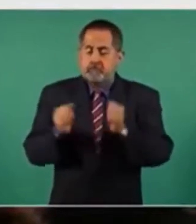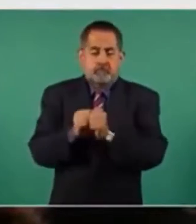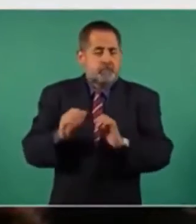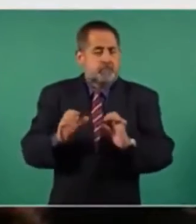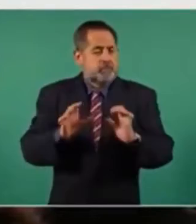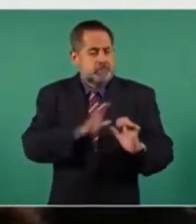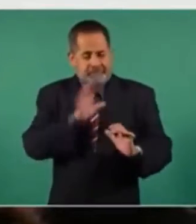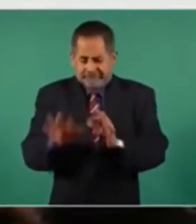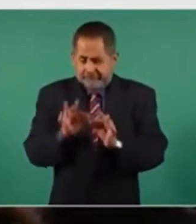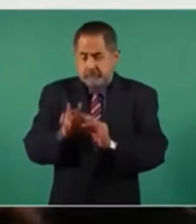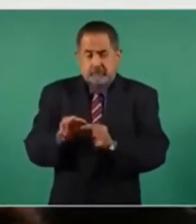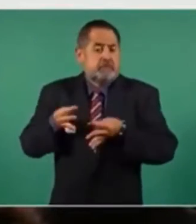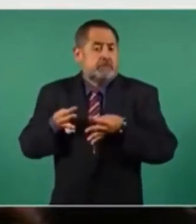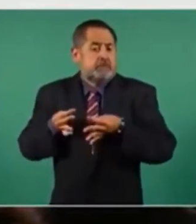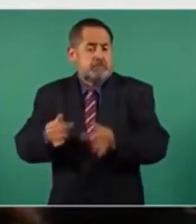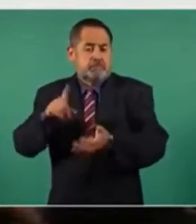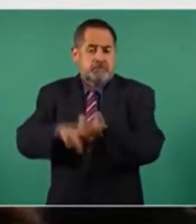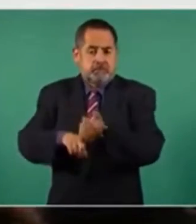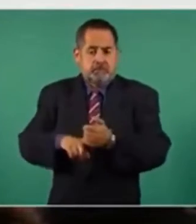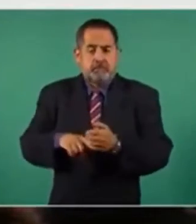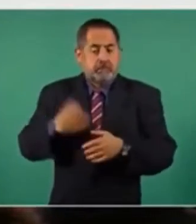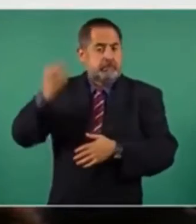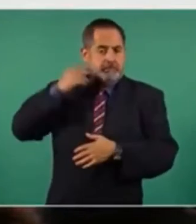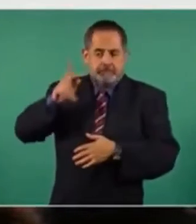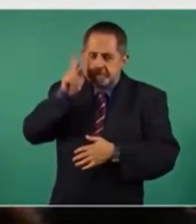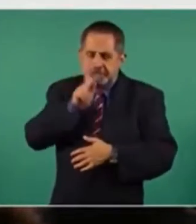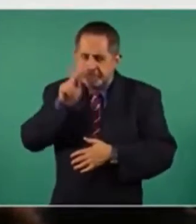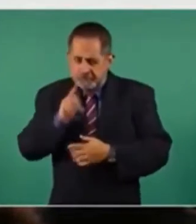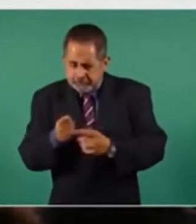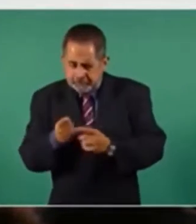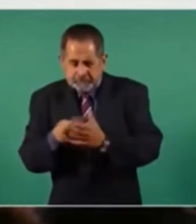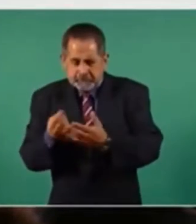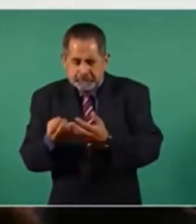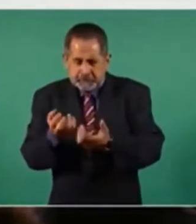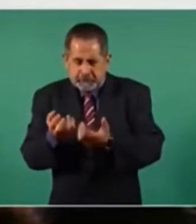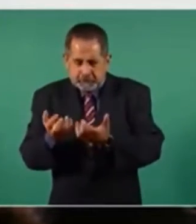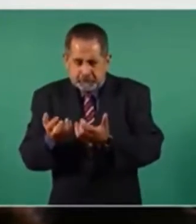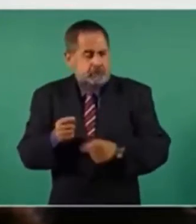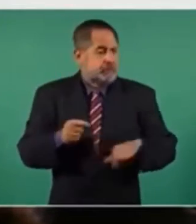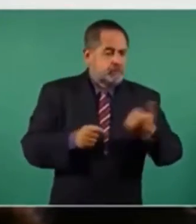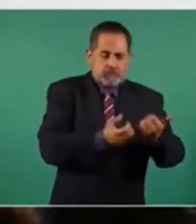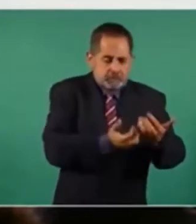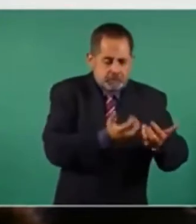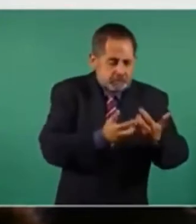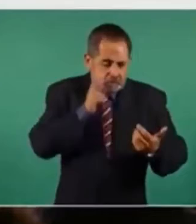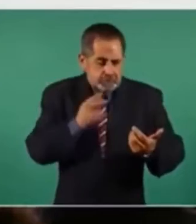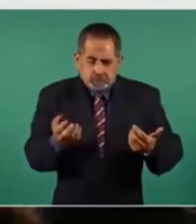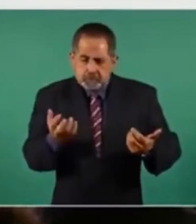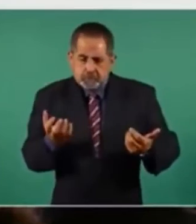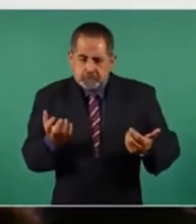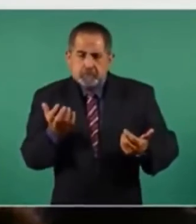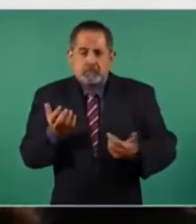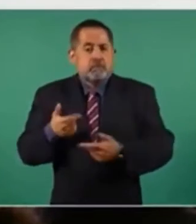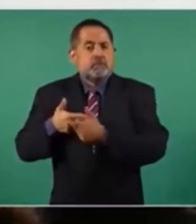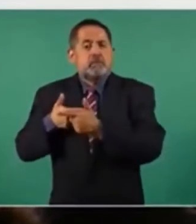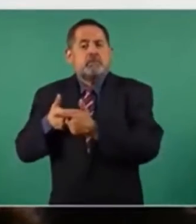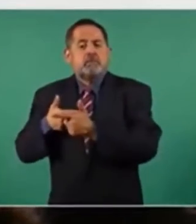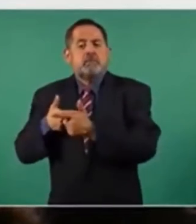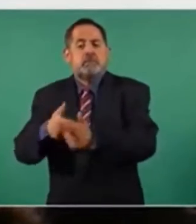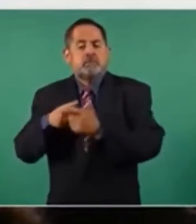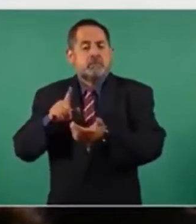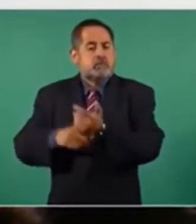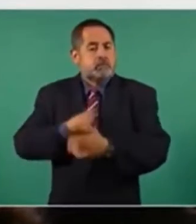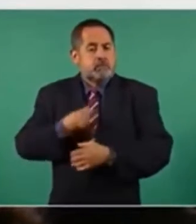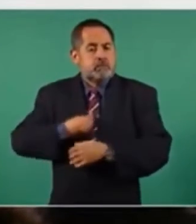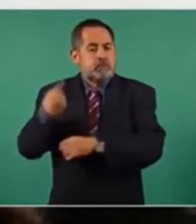la calidad del gas. Hemos hecho pruebas contra otras marcas y el gas